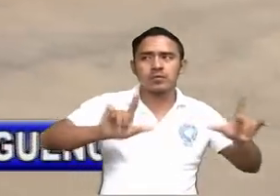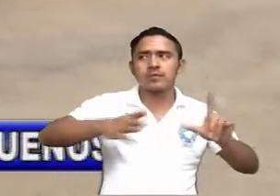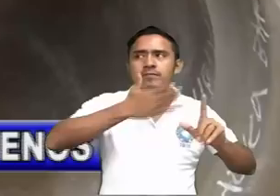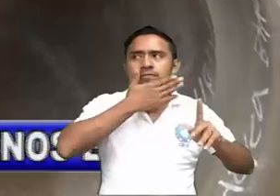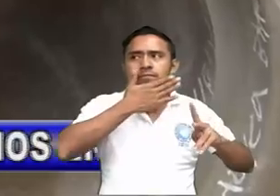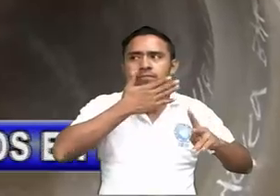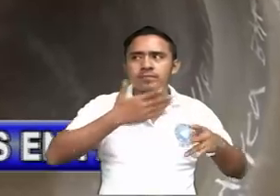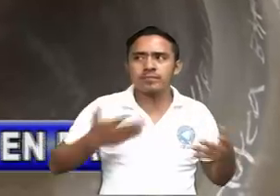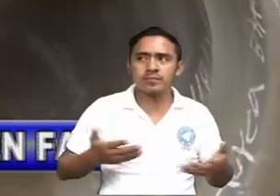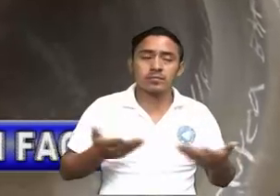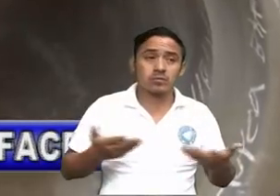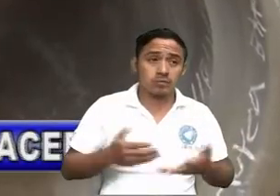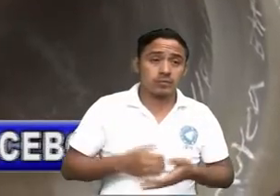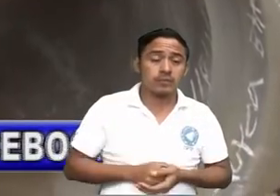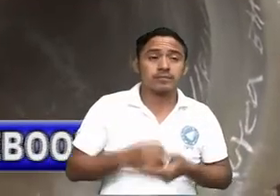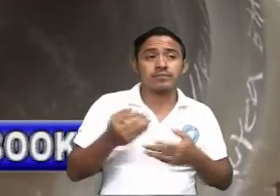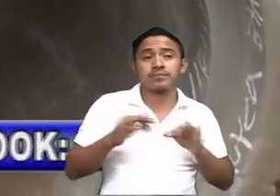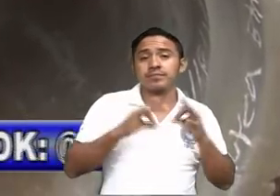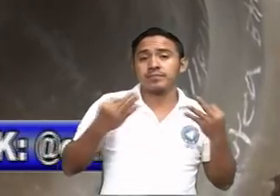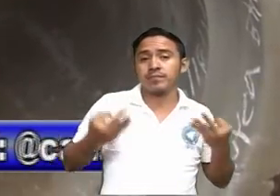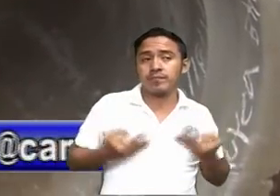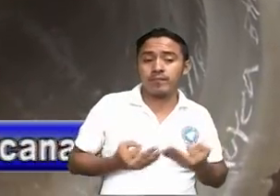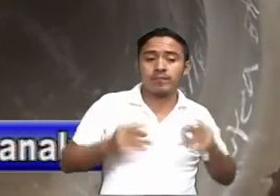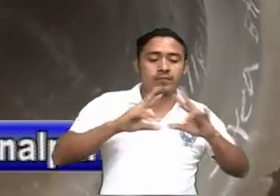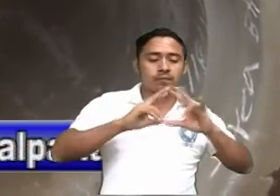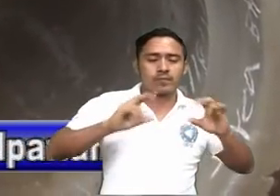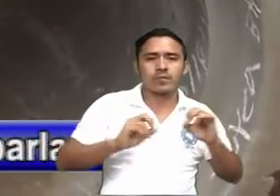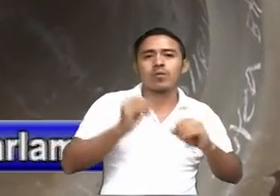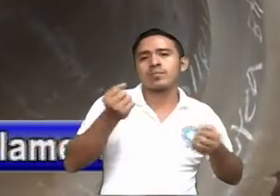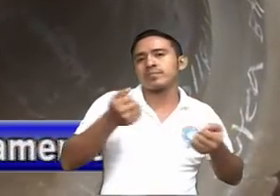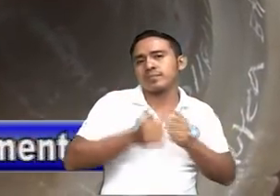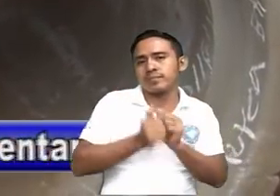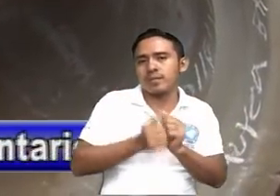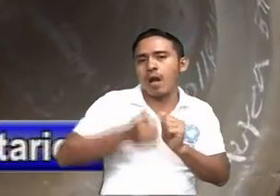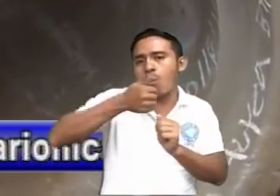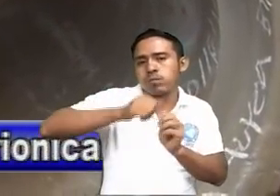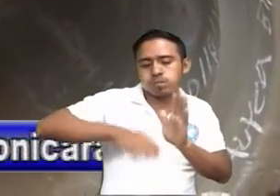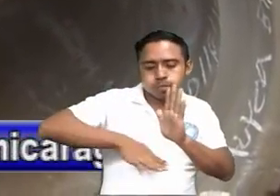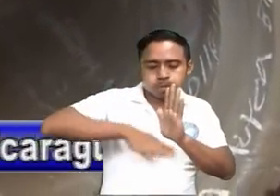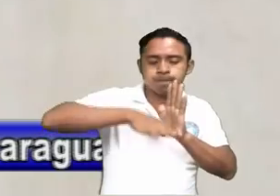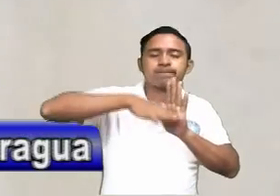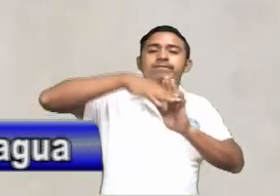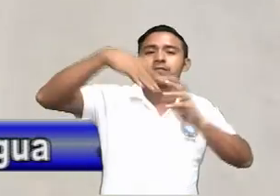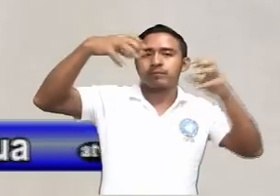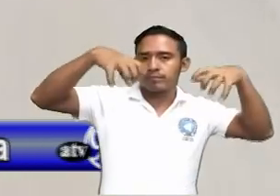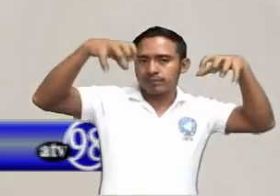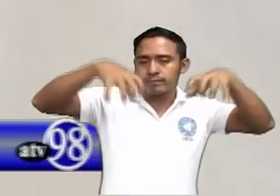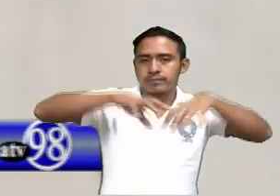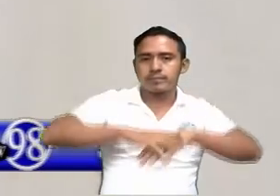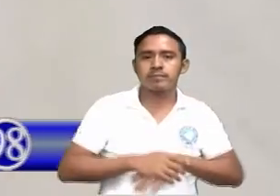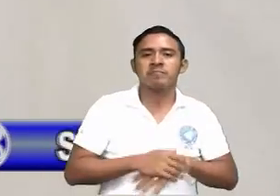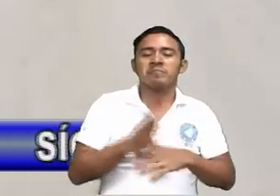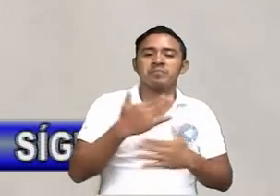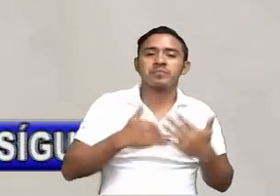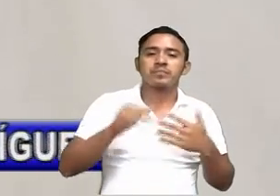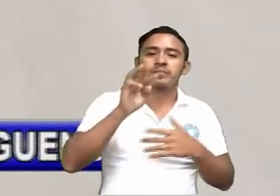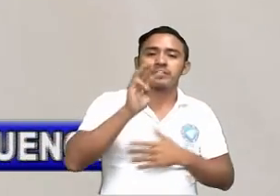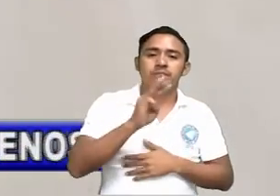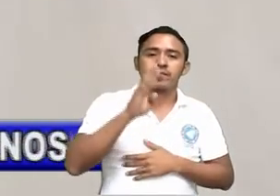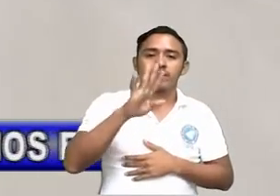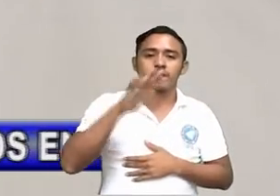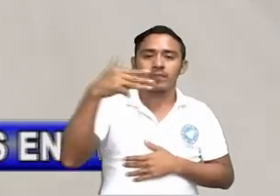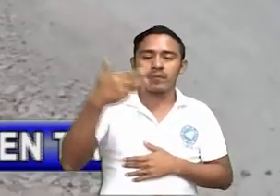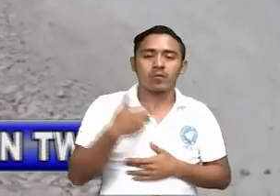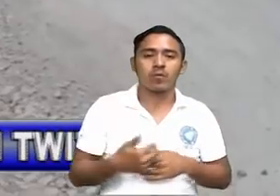familias nicaragüenses ante las inundaciones causadas por las fuertes lluvias. Más de 349 kilómetros